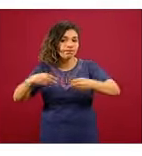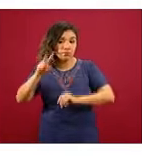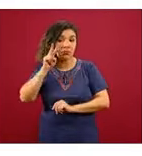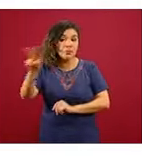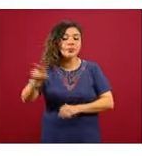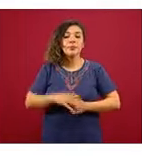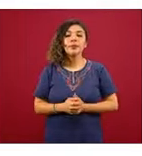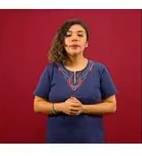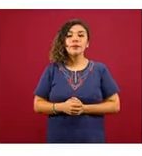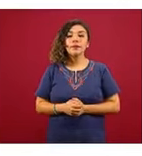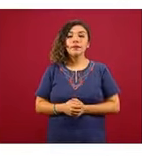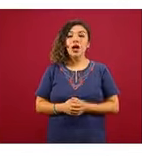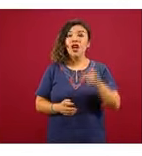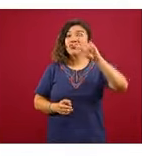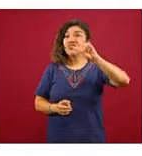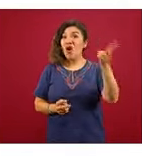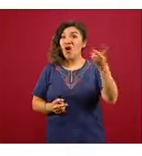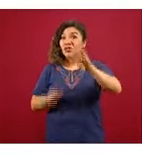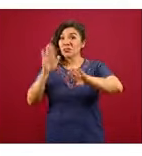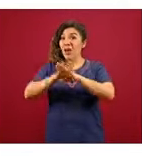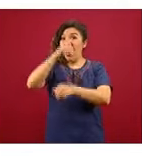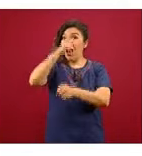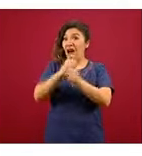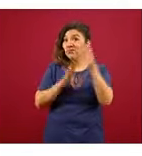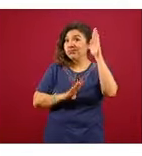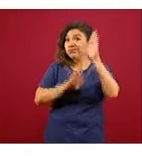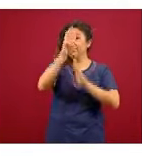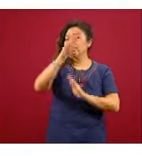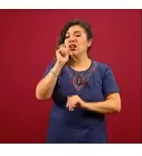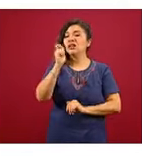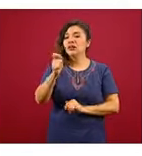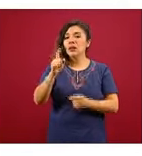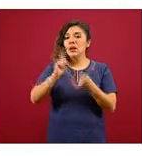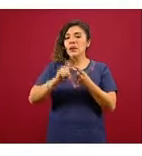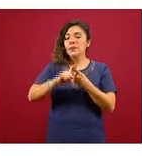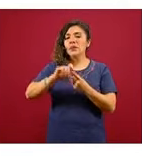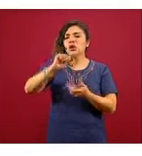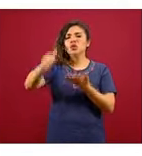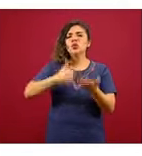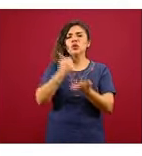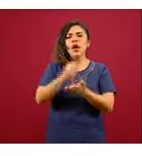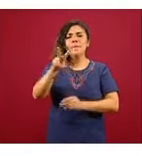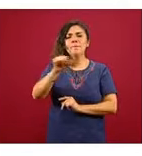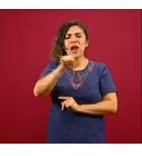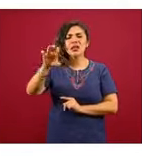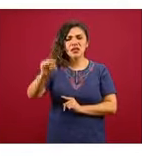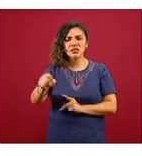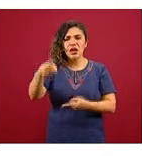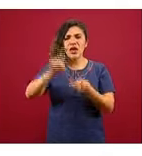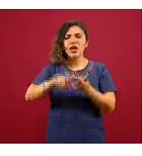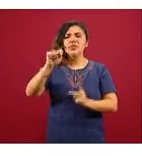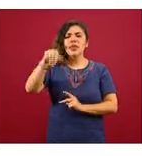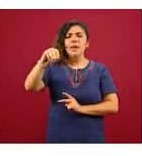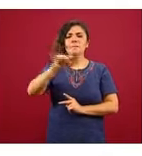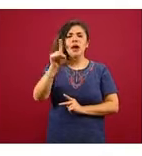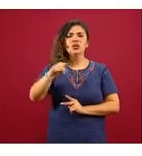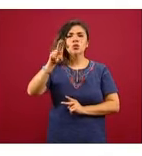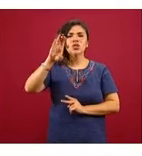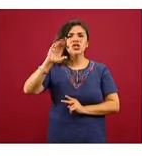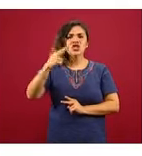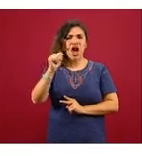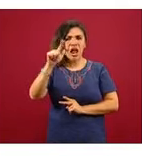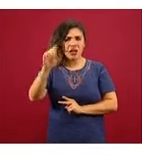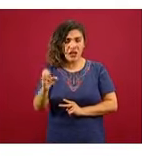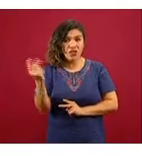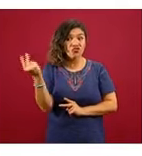esto. Los dos que resaltan en la gráfica precisamente sería Ciudad Valles y Tamazunchale. Ambos